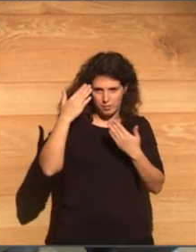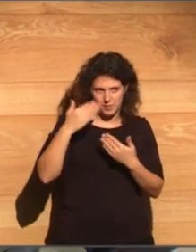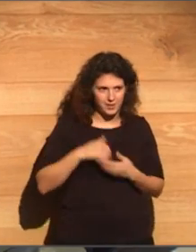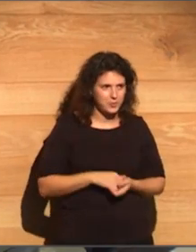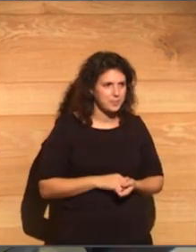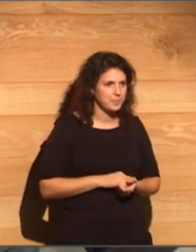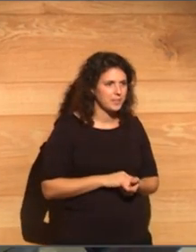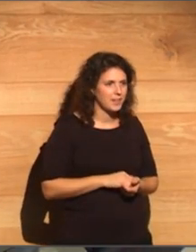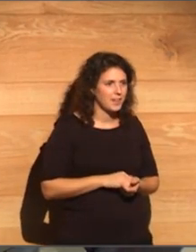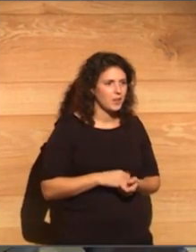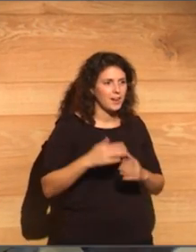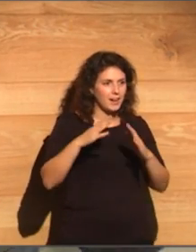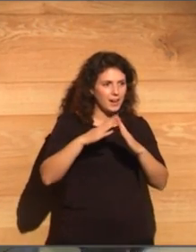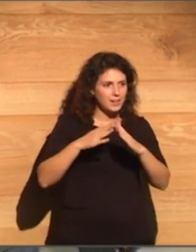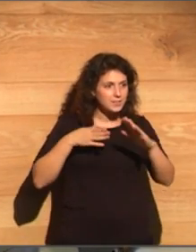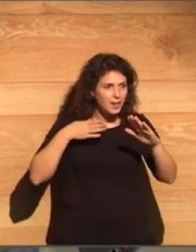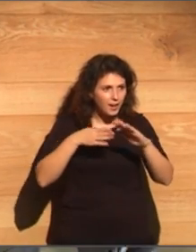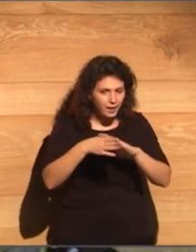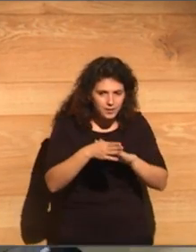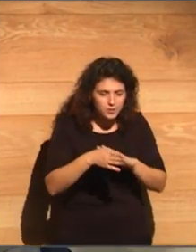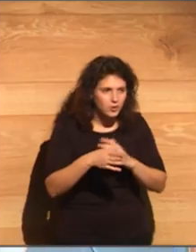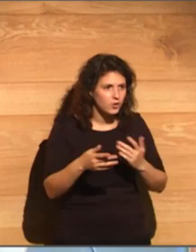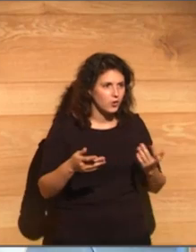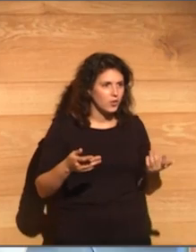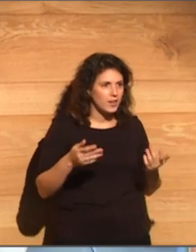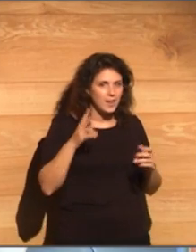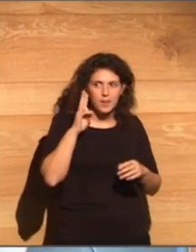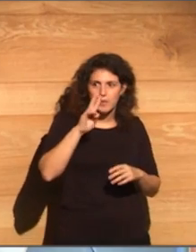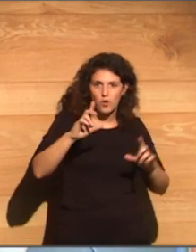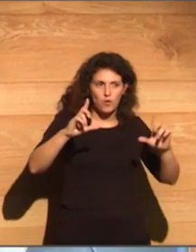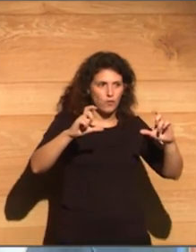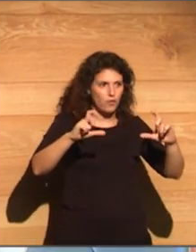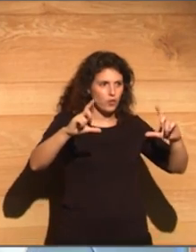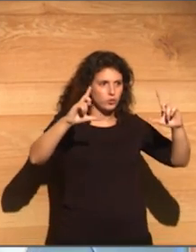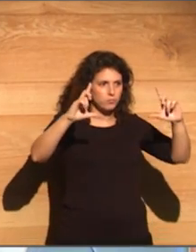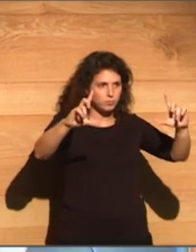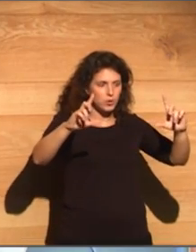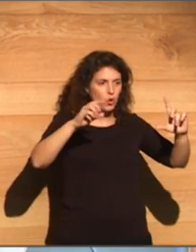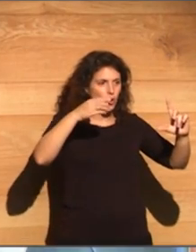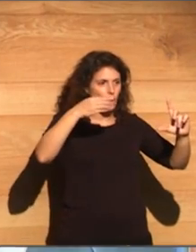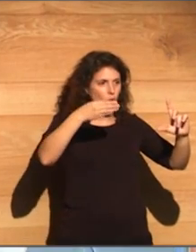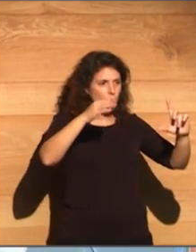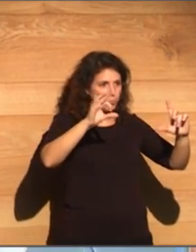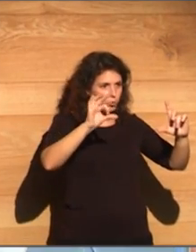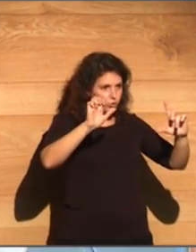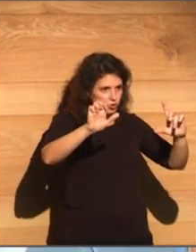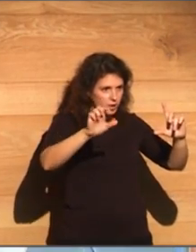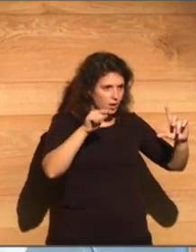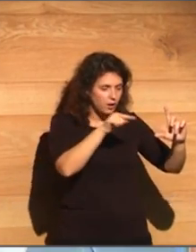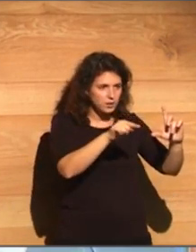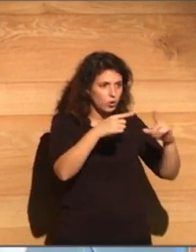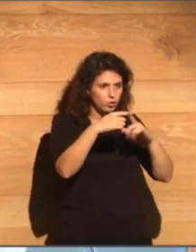Entonces, voy a su casa, tengo. Espérame, es que si me llego a su casa y veo una foto de Lucía Bosé. Ajá. Una foto de Lucía Bosé y de Alberto Crosas,